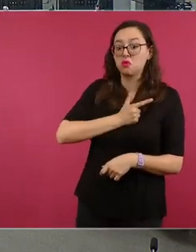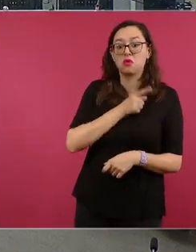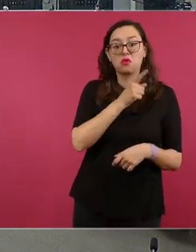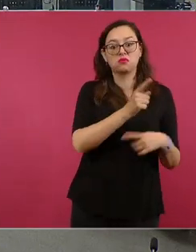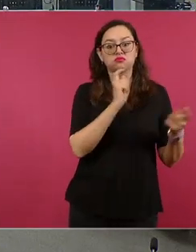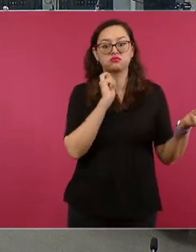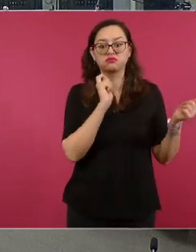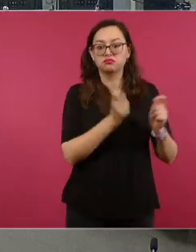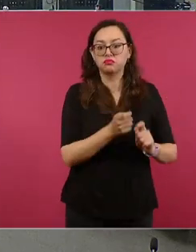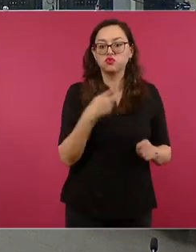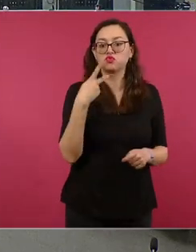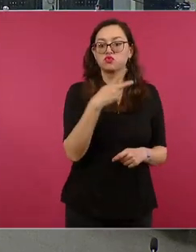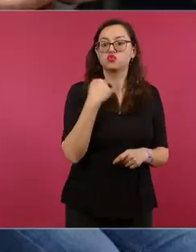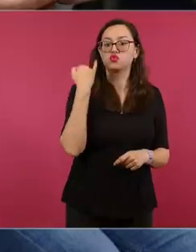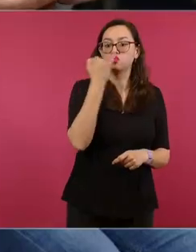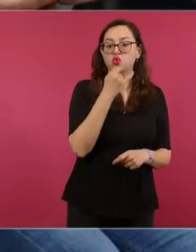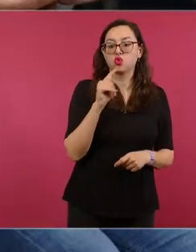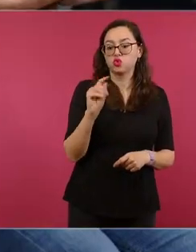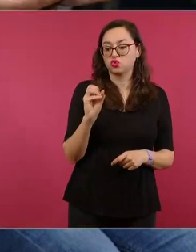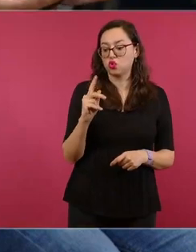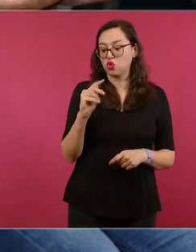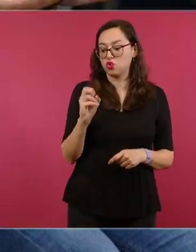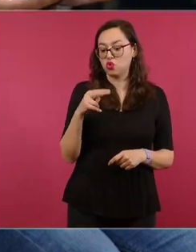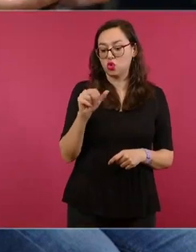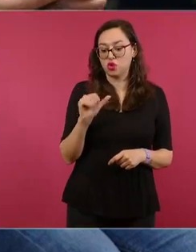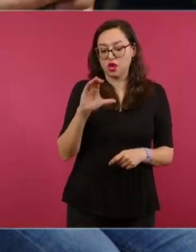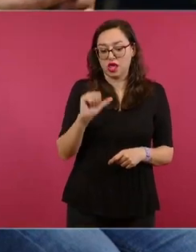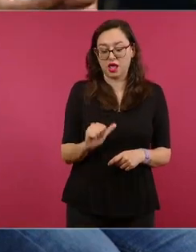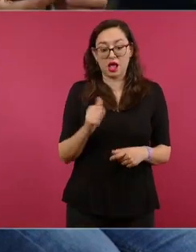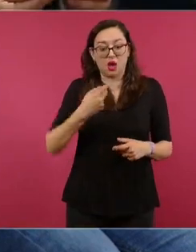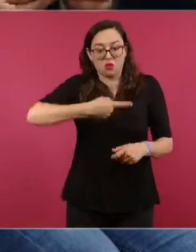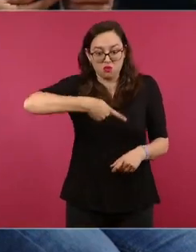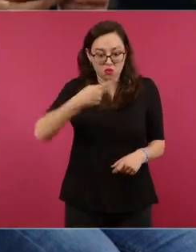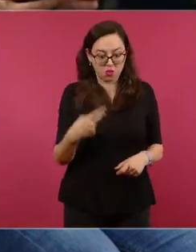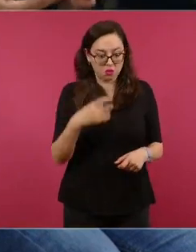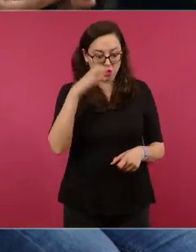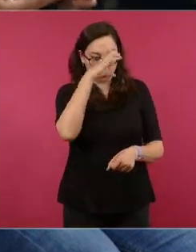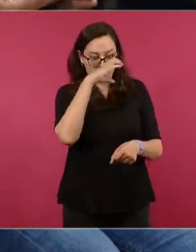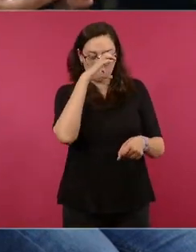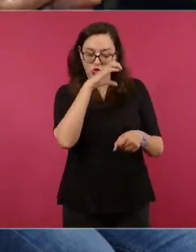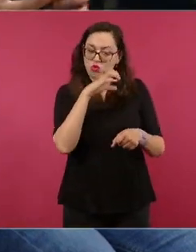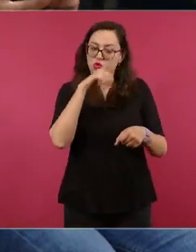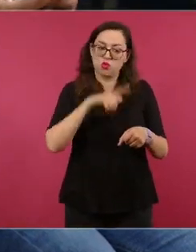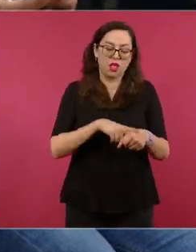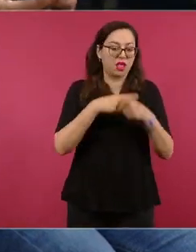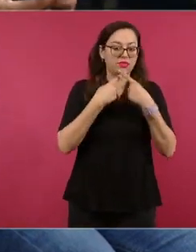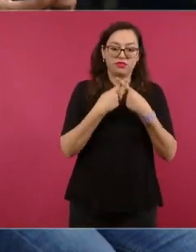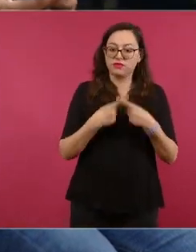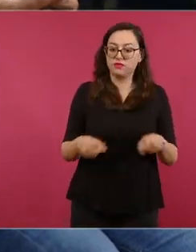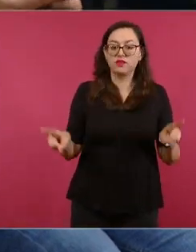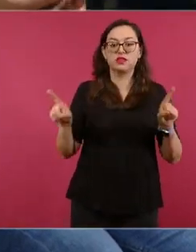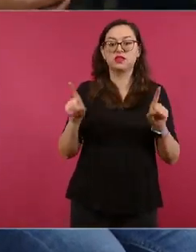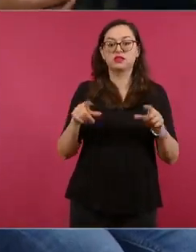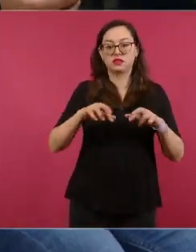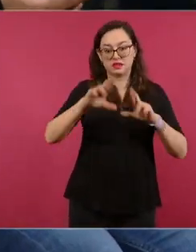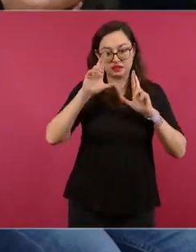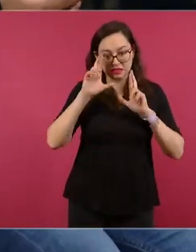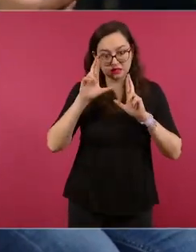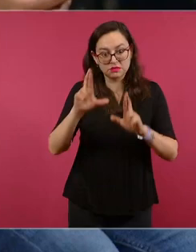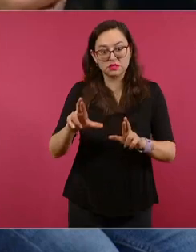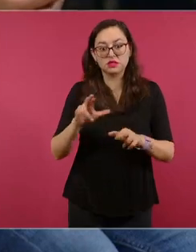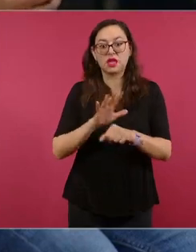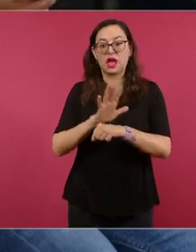totonaca: preservemos nuestras tradiciones, cultura de vida, respeto y compasión, sabiduría ancestral, no